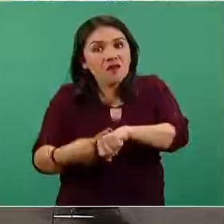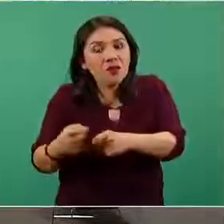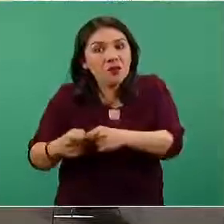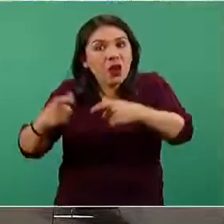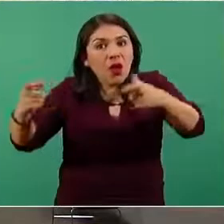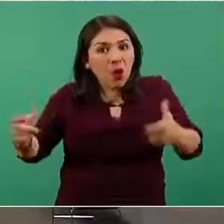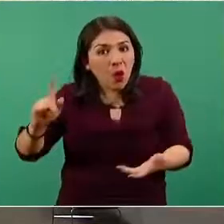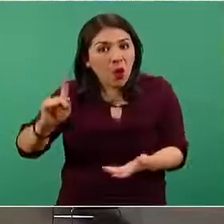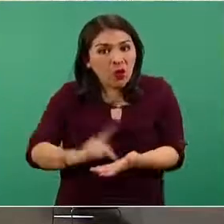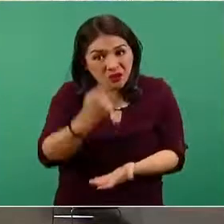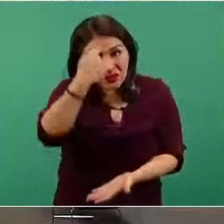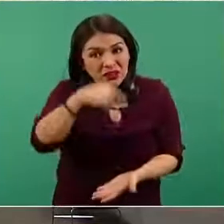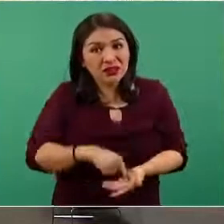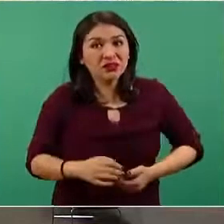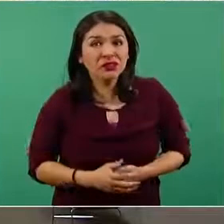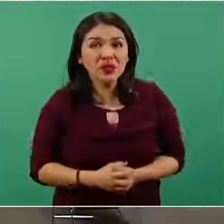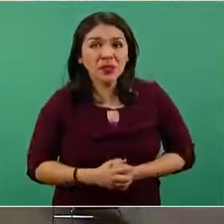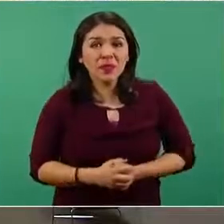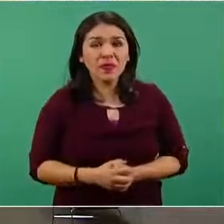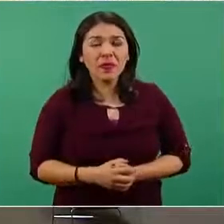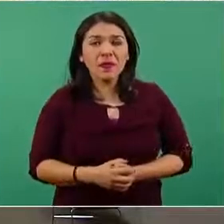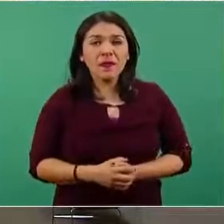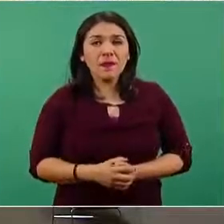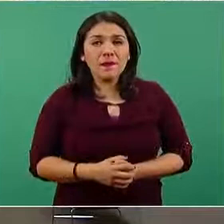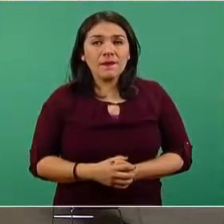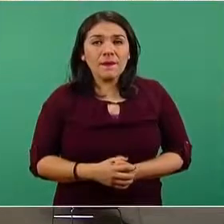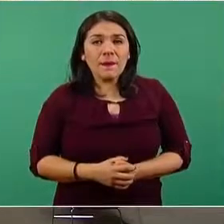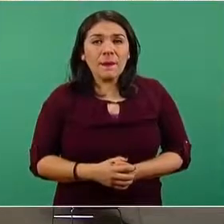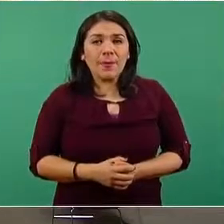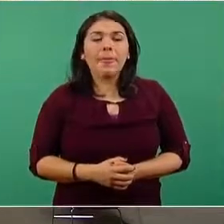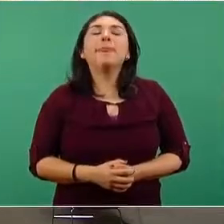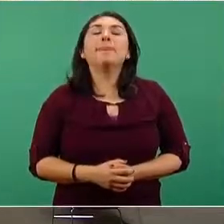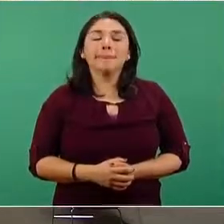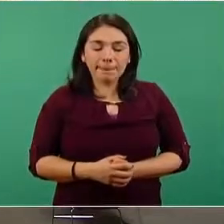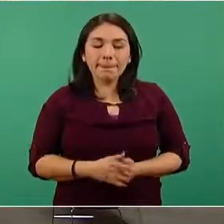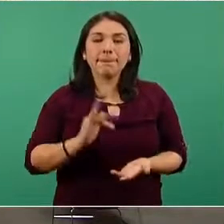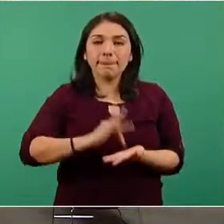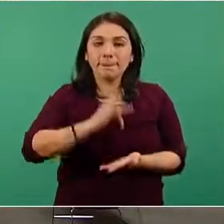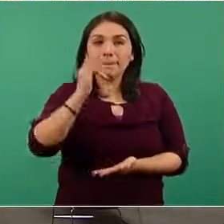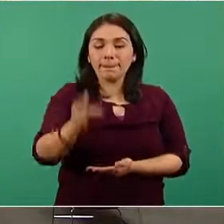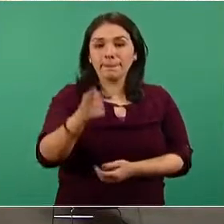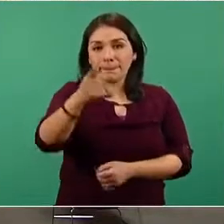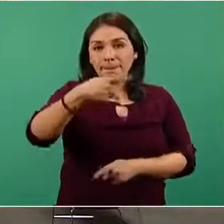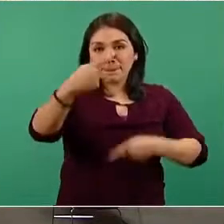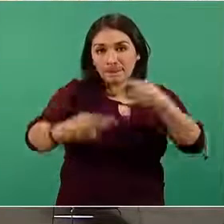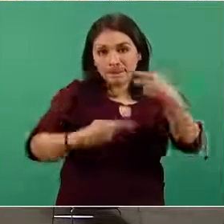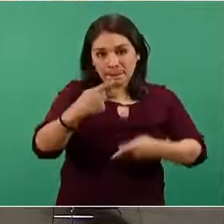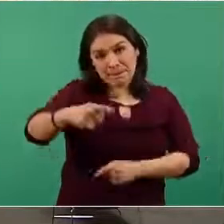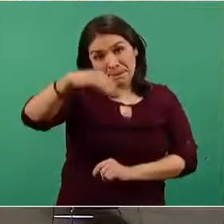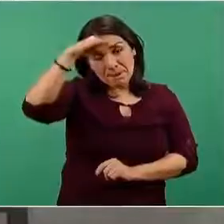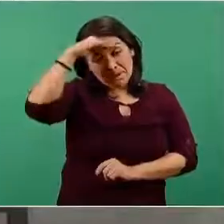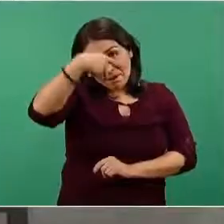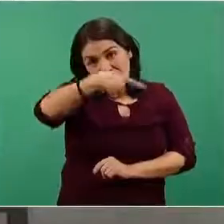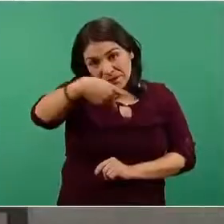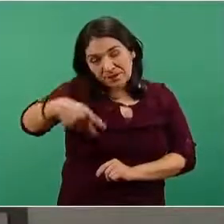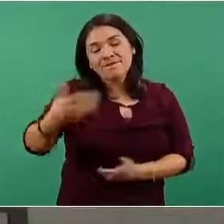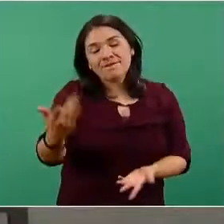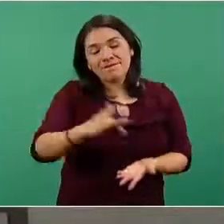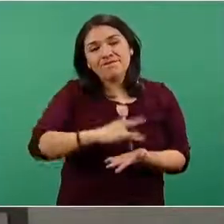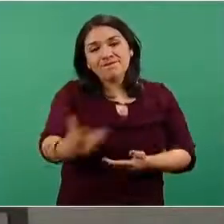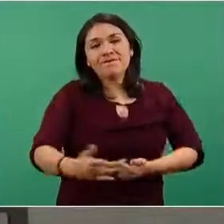rebrote. Eso es. Sí, muchas gracias por la pregunta y por la reflexión, querida